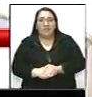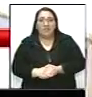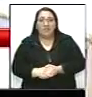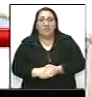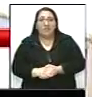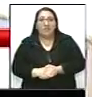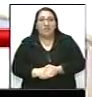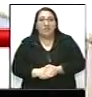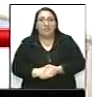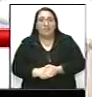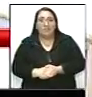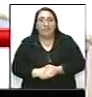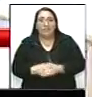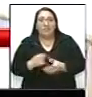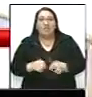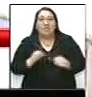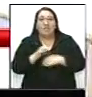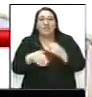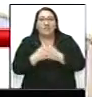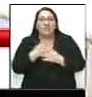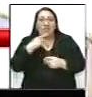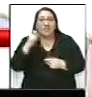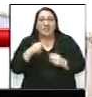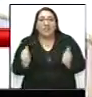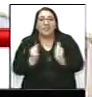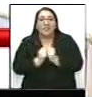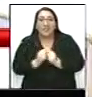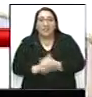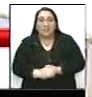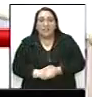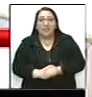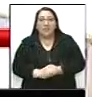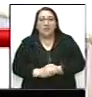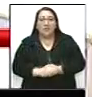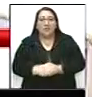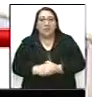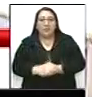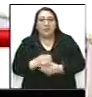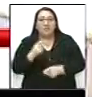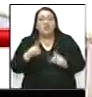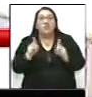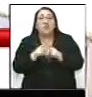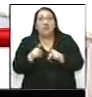la necesidad de que nos acompañen en esta reforma y también